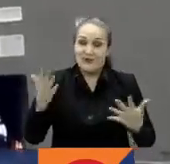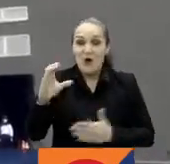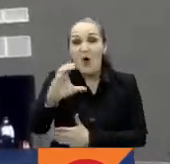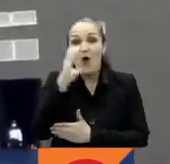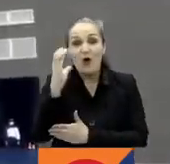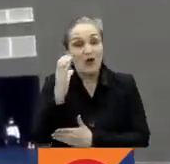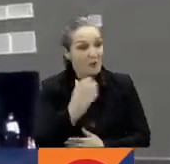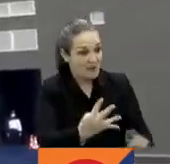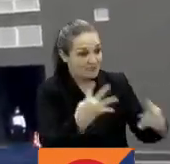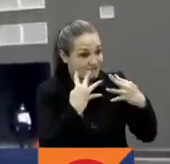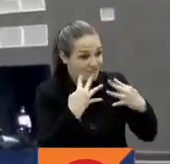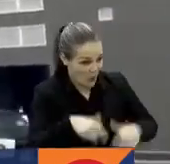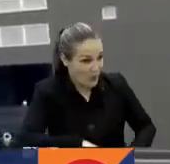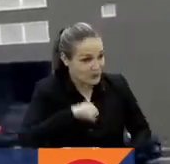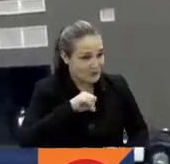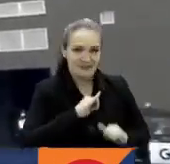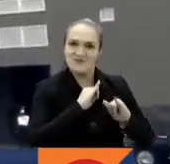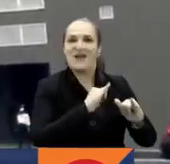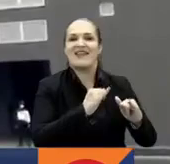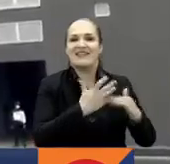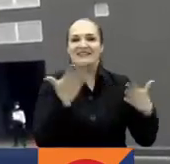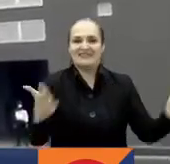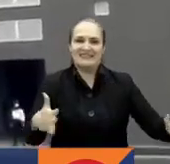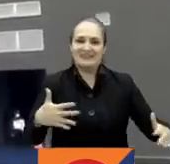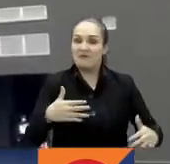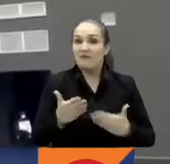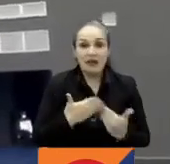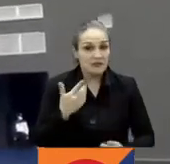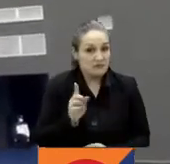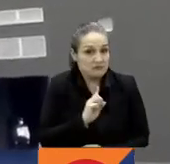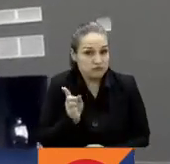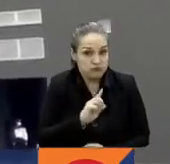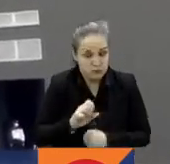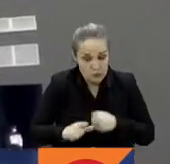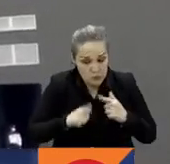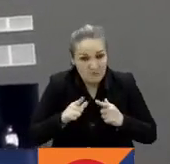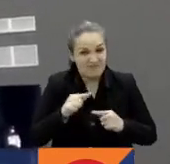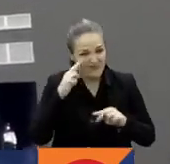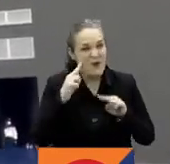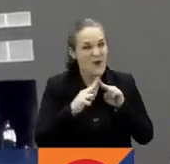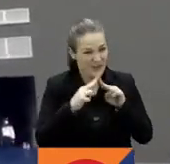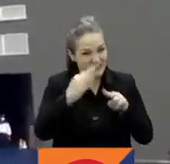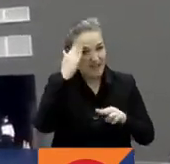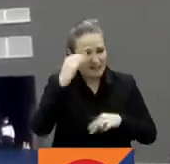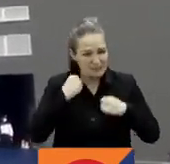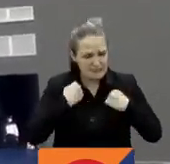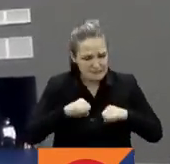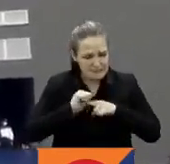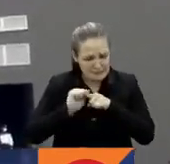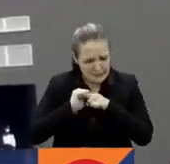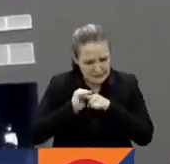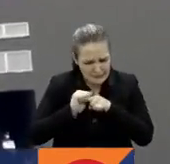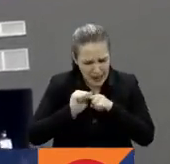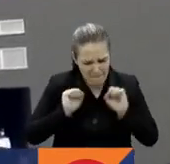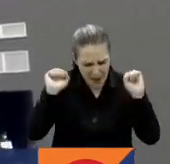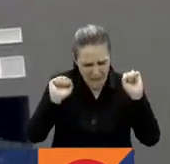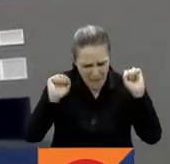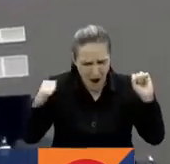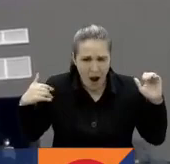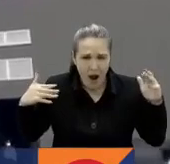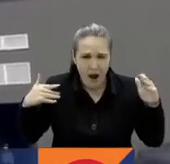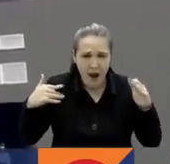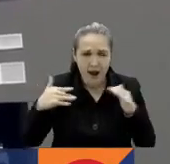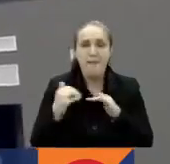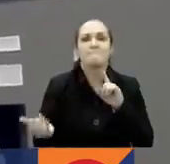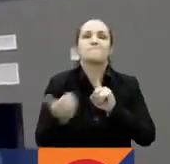sienten orgullosos porque no ha sido nada fácil. Los pocos que me conocen saben el esfuerzo y la dedicación que le he metido durante todos estos años y